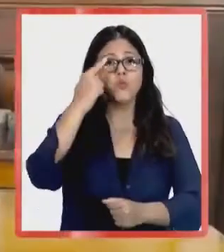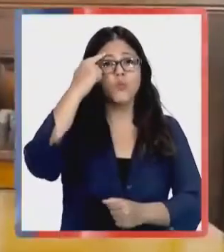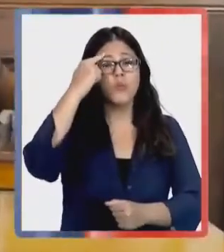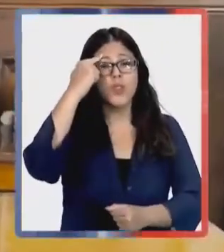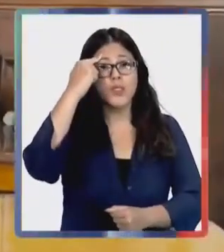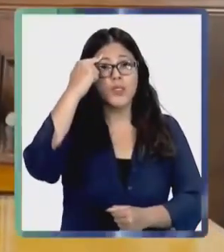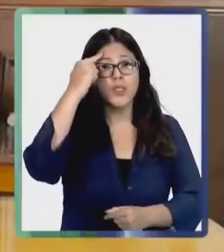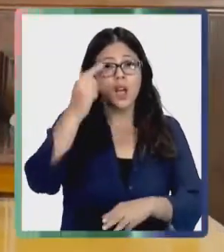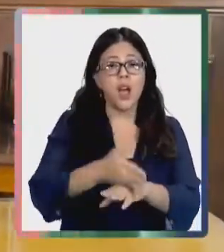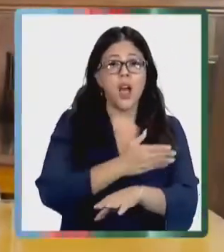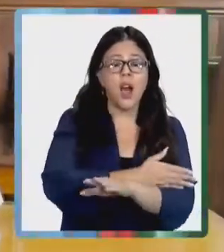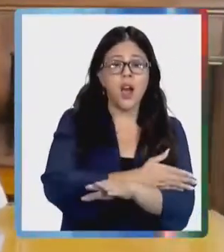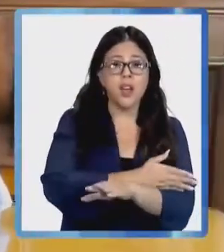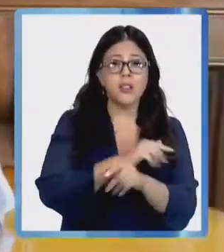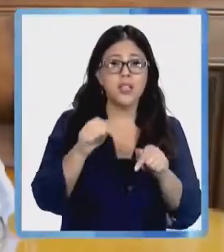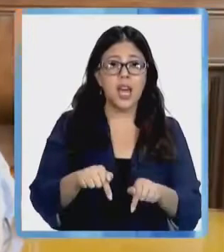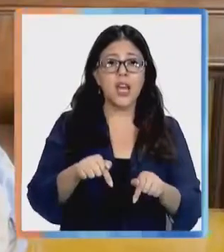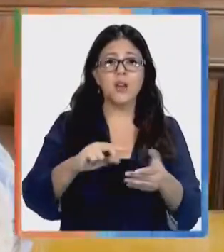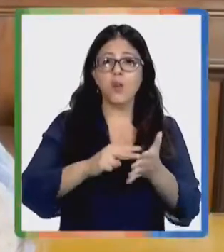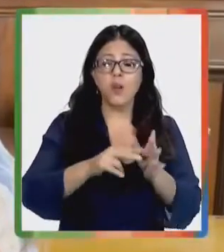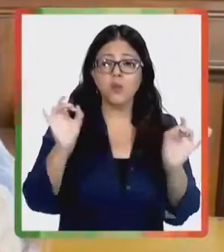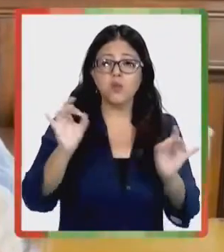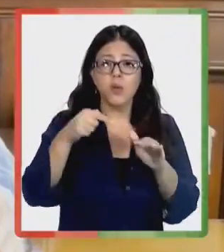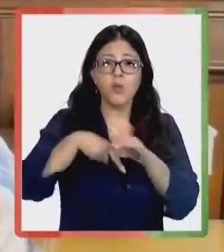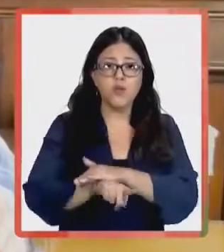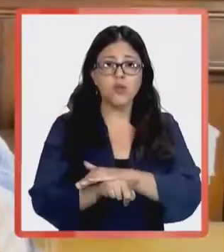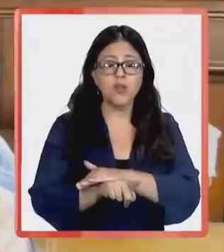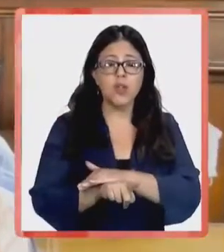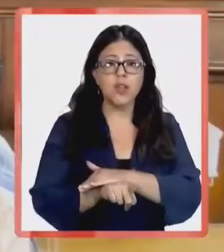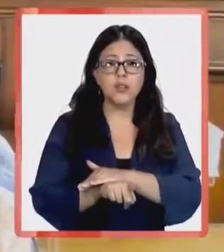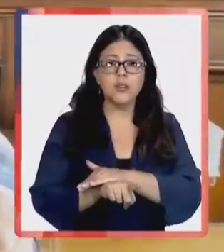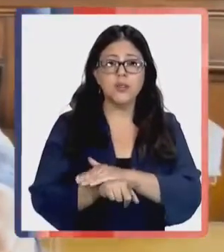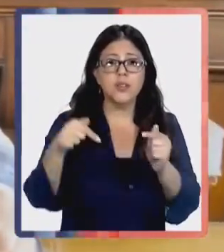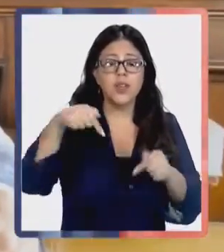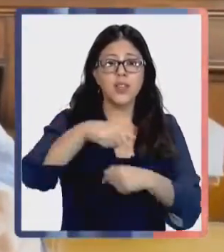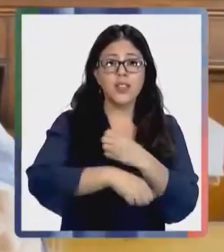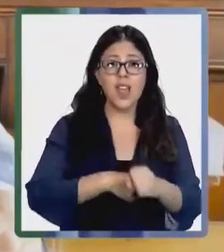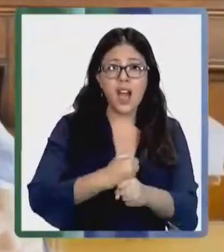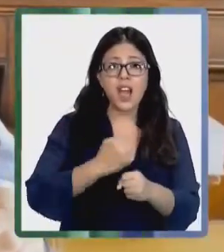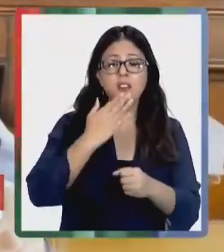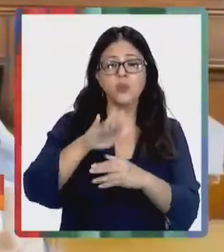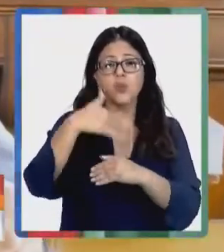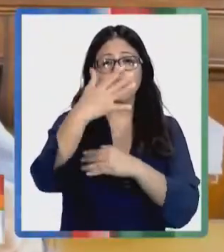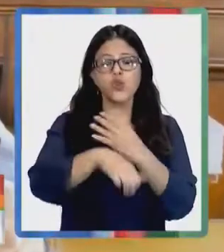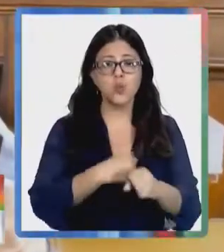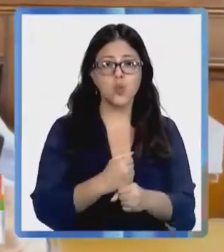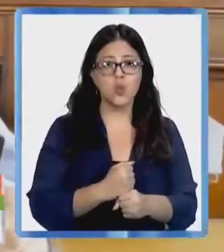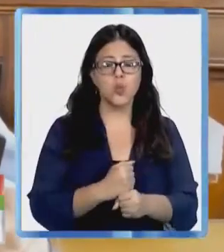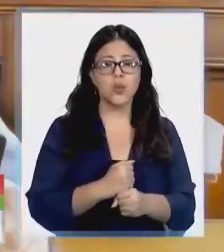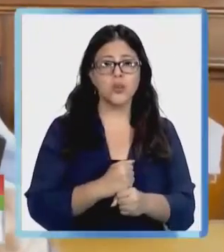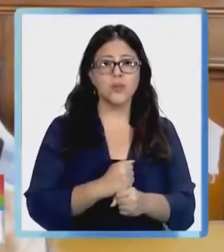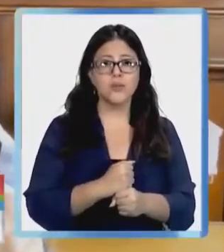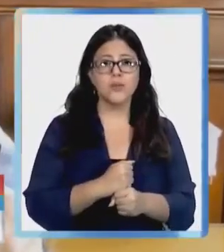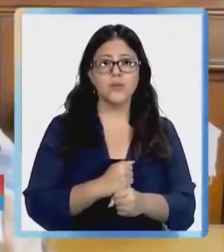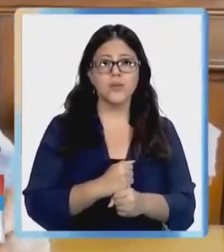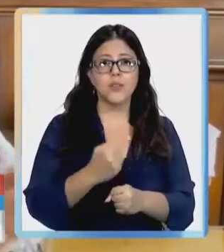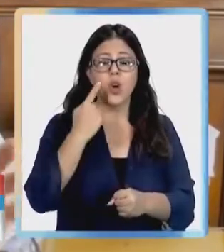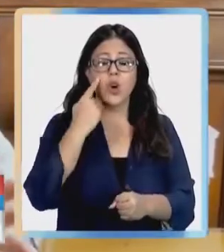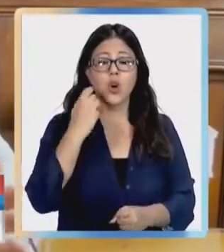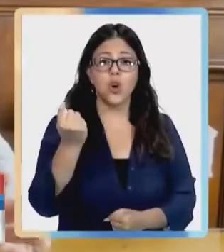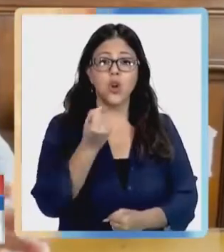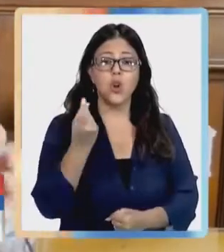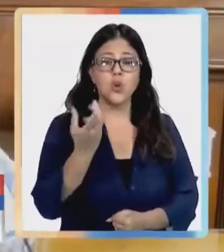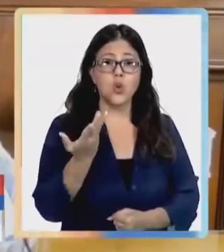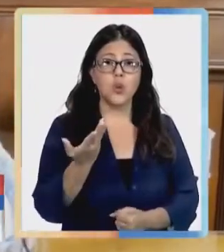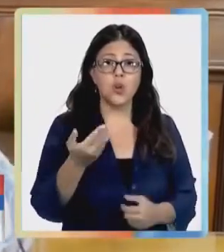previendo o anticipando que íbamos a tener una crisis profunda durante este año, durante el próximo año. Las